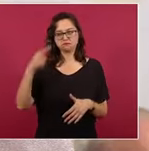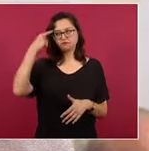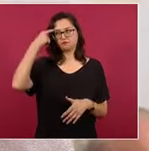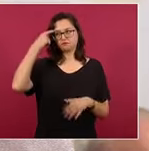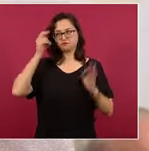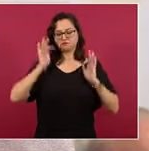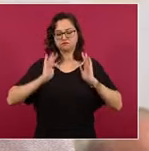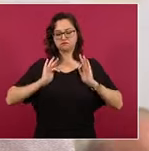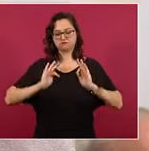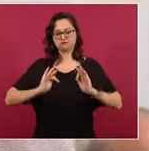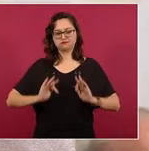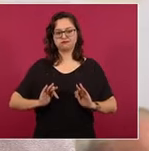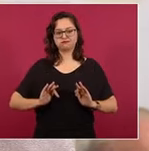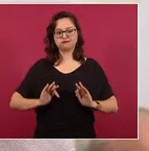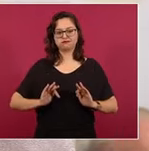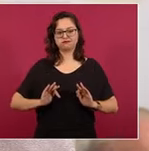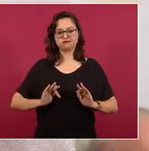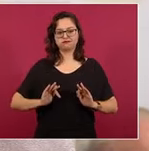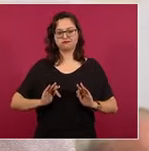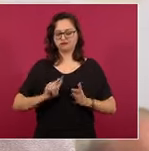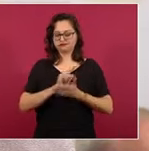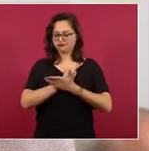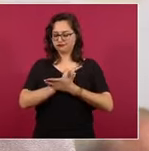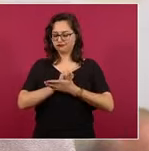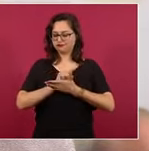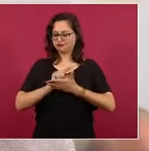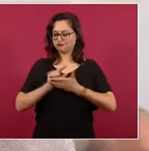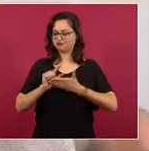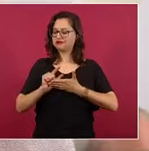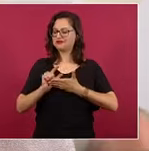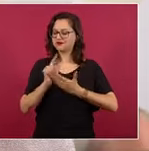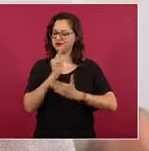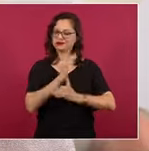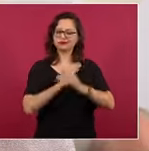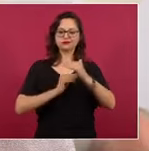remordimiento y sin manchas.